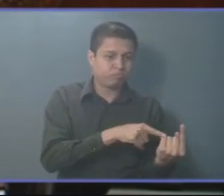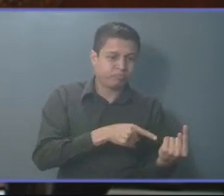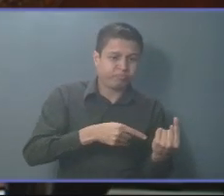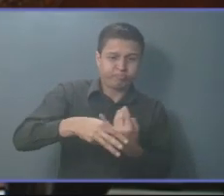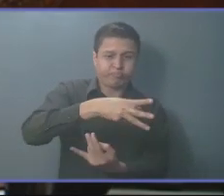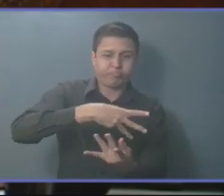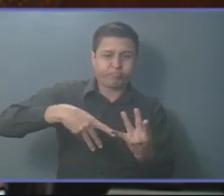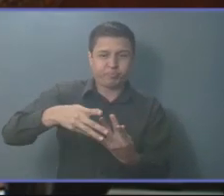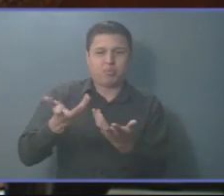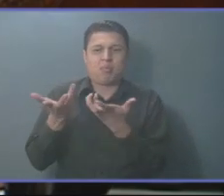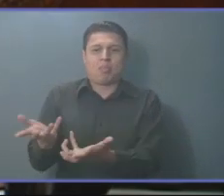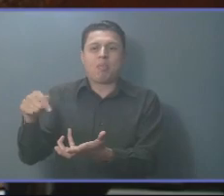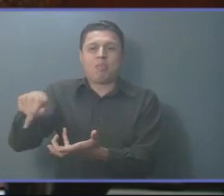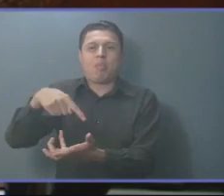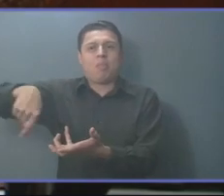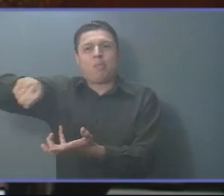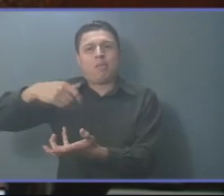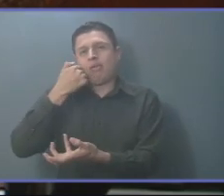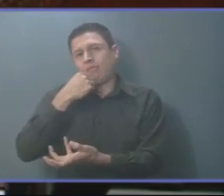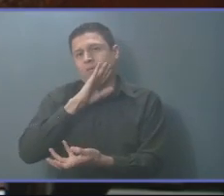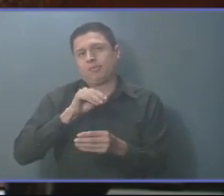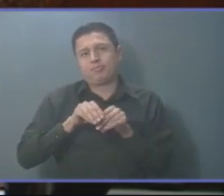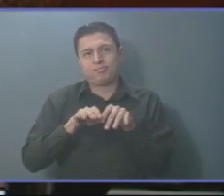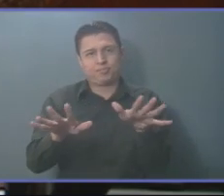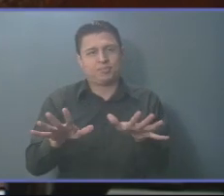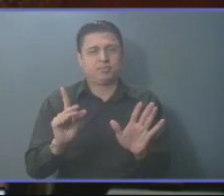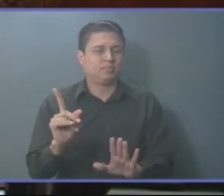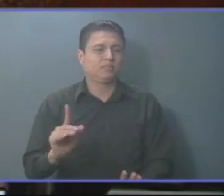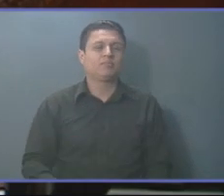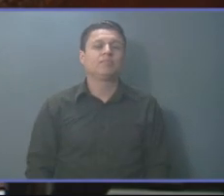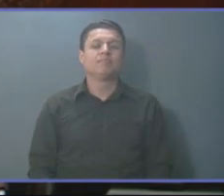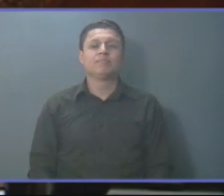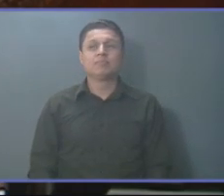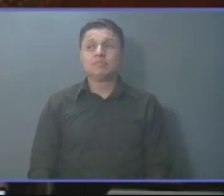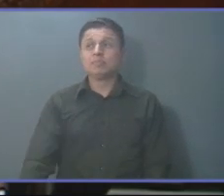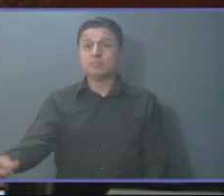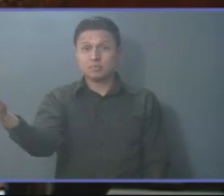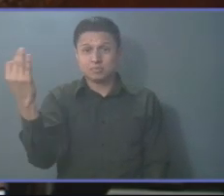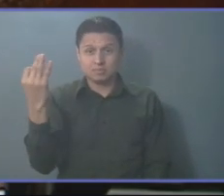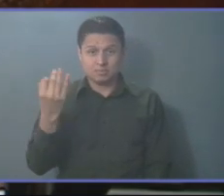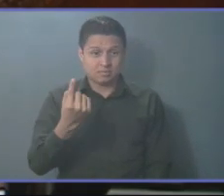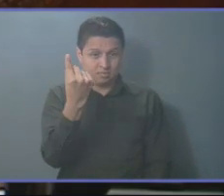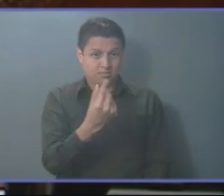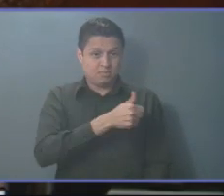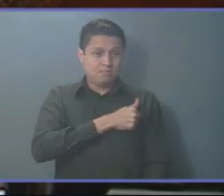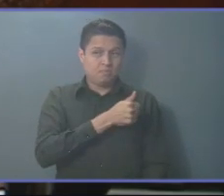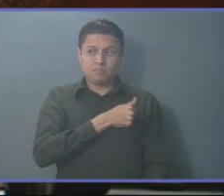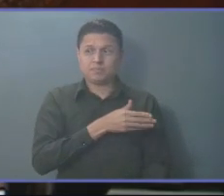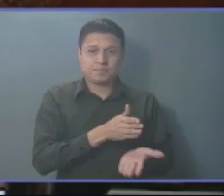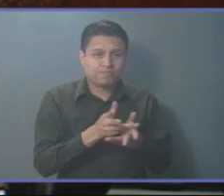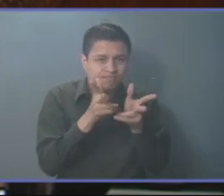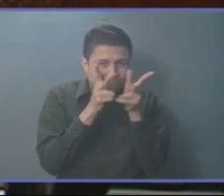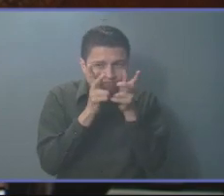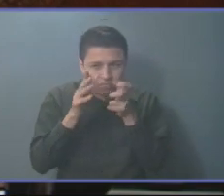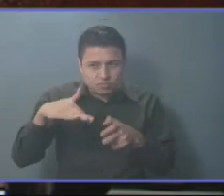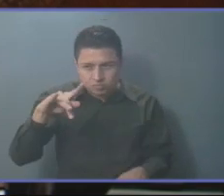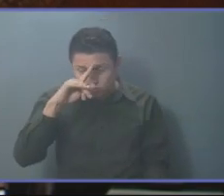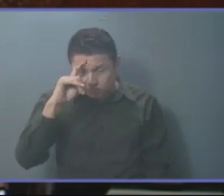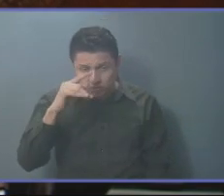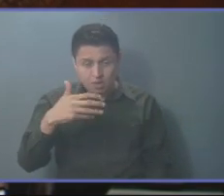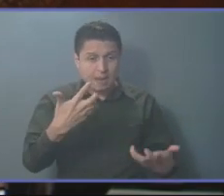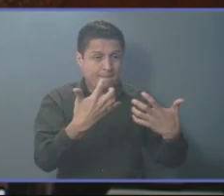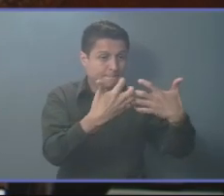o en los lugares de trabajo. B. Intensificar las condiciones de salubridad en los lugares de trabajo es responsabilidad